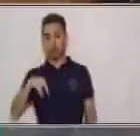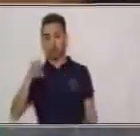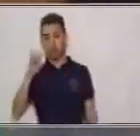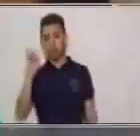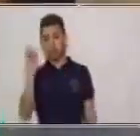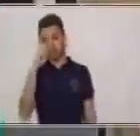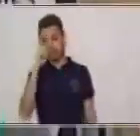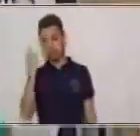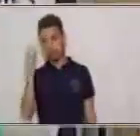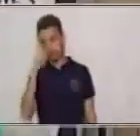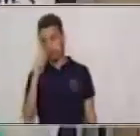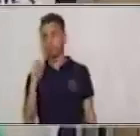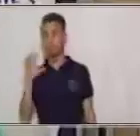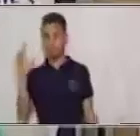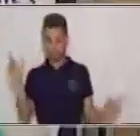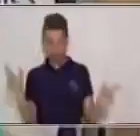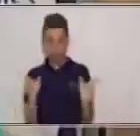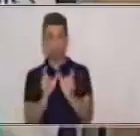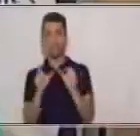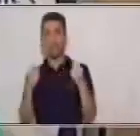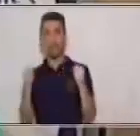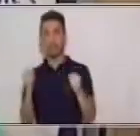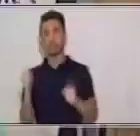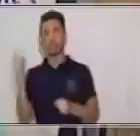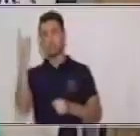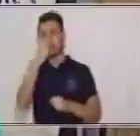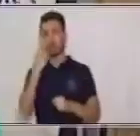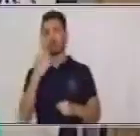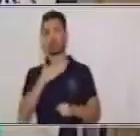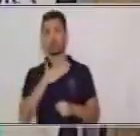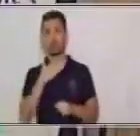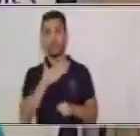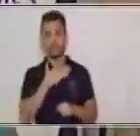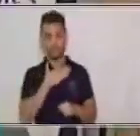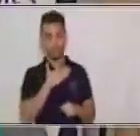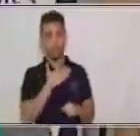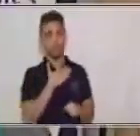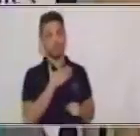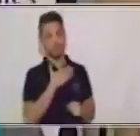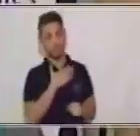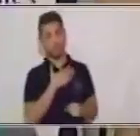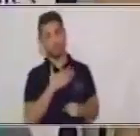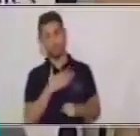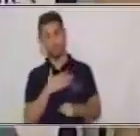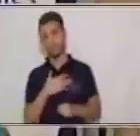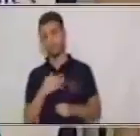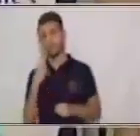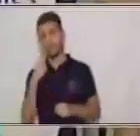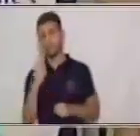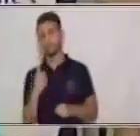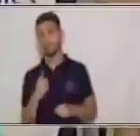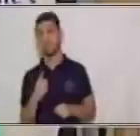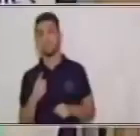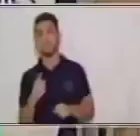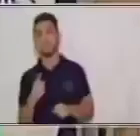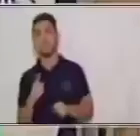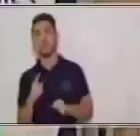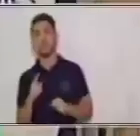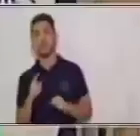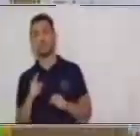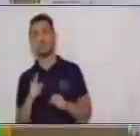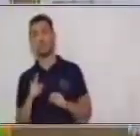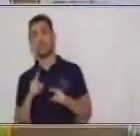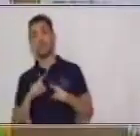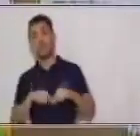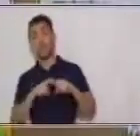que hayan. Entonces, los sustantivos, según su estructura, se clasifican en dos, en simples y